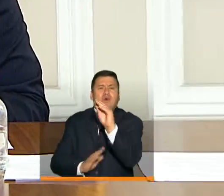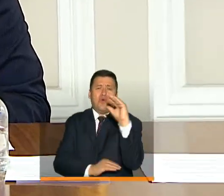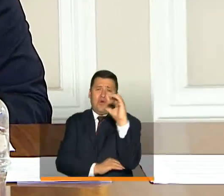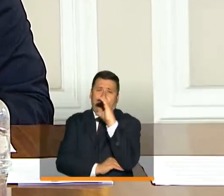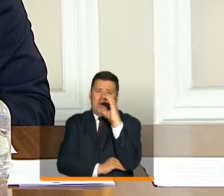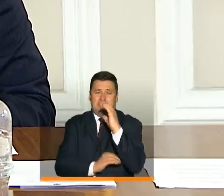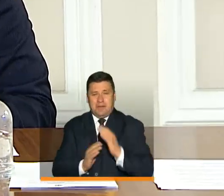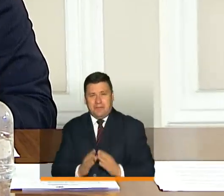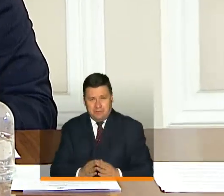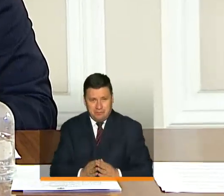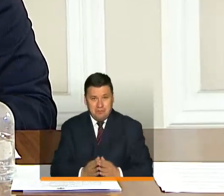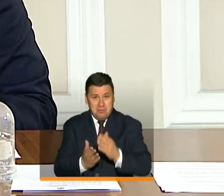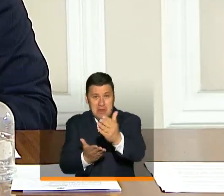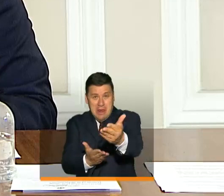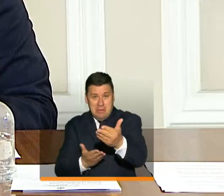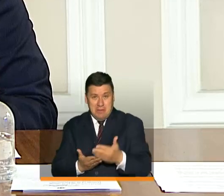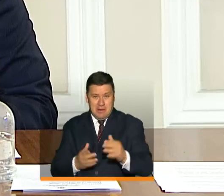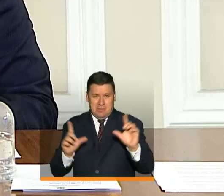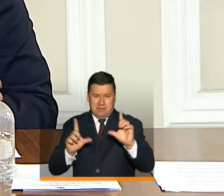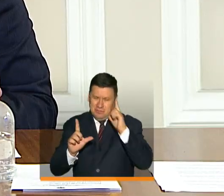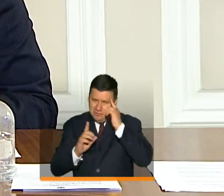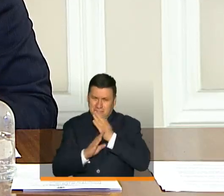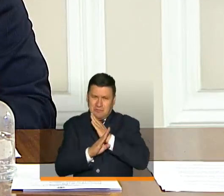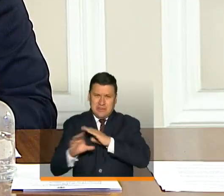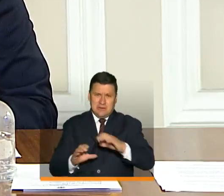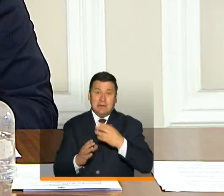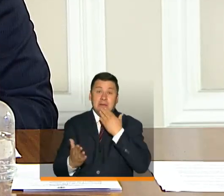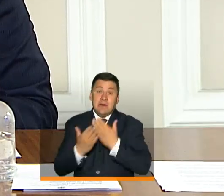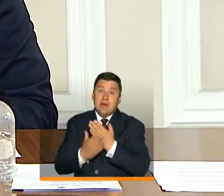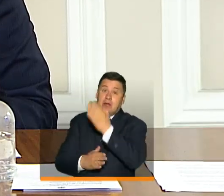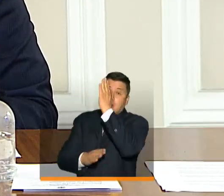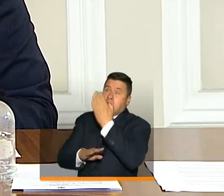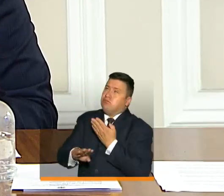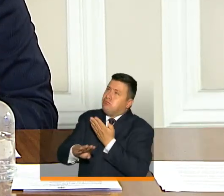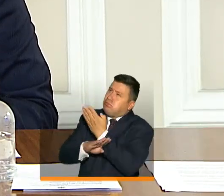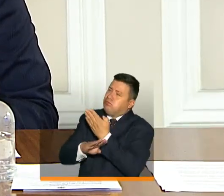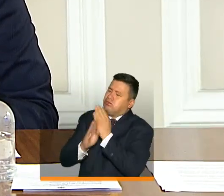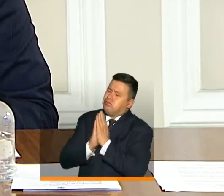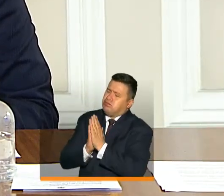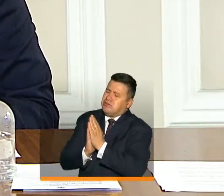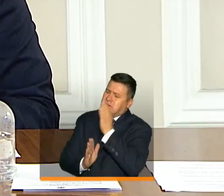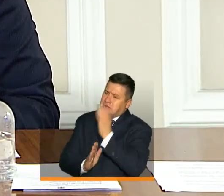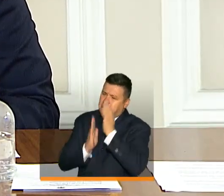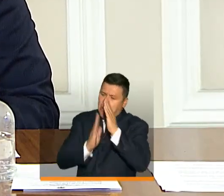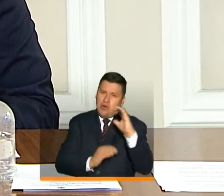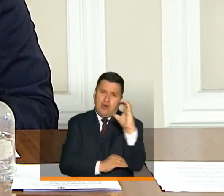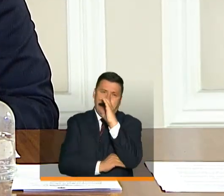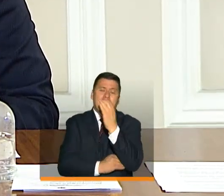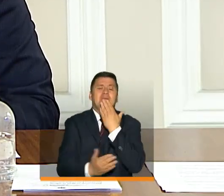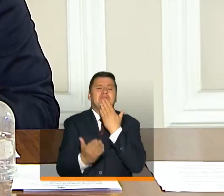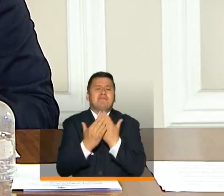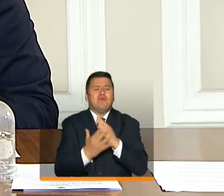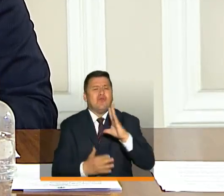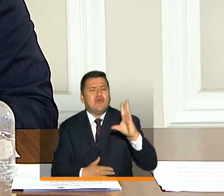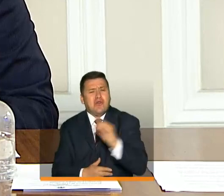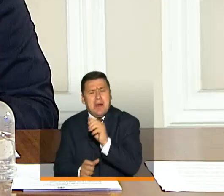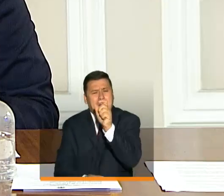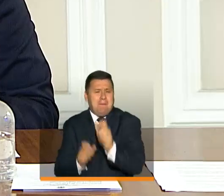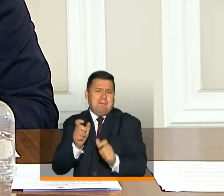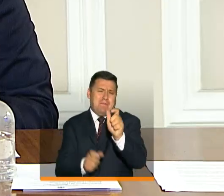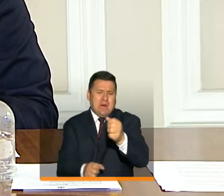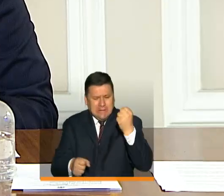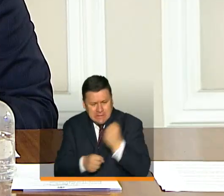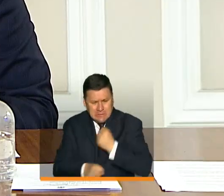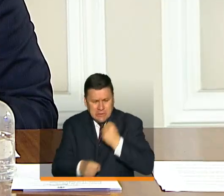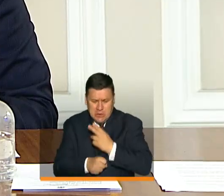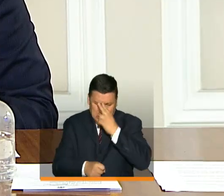colombianos. Le damos la bienvenida a nuestro espacio, dándole gracias a Dios y pidiéndole siempre por nuestro país, agradeciéndole a tantas personas que